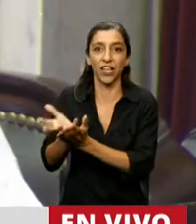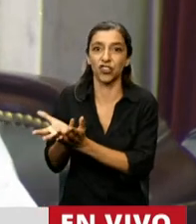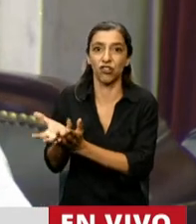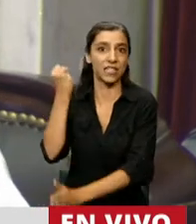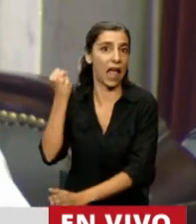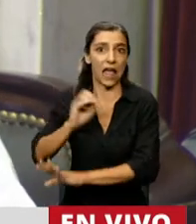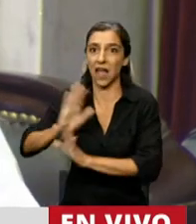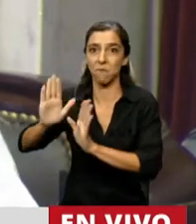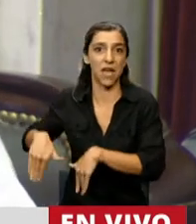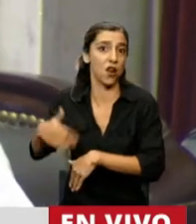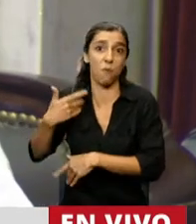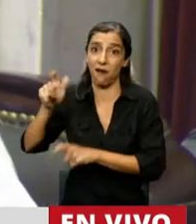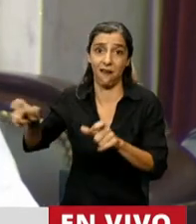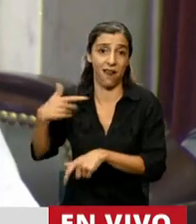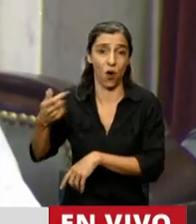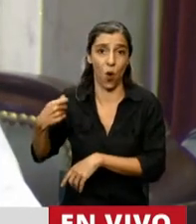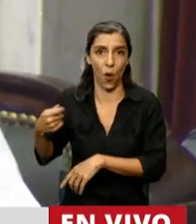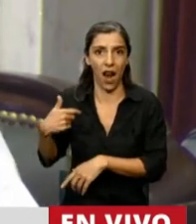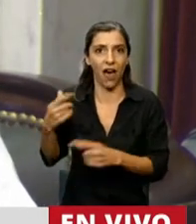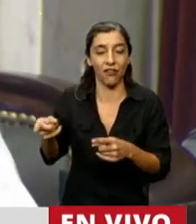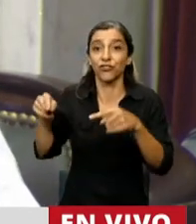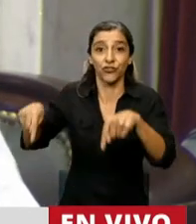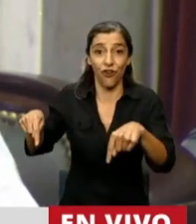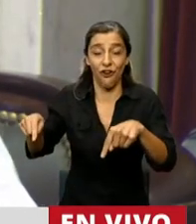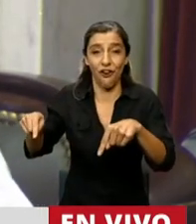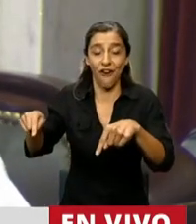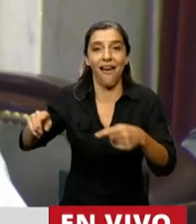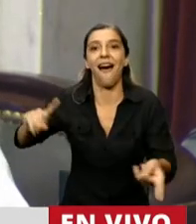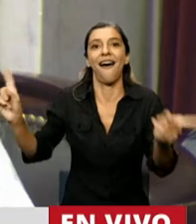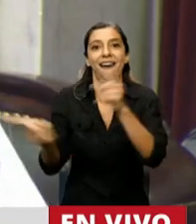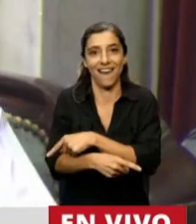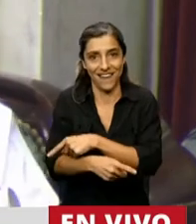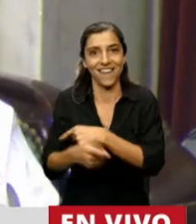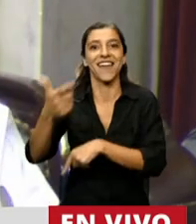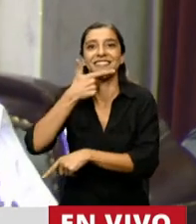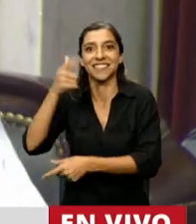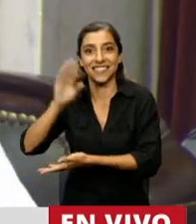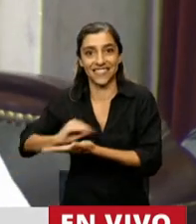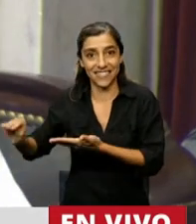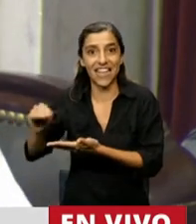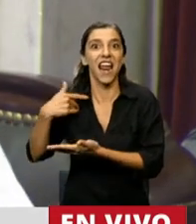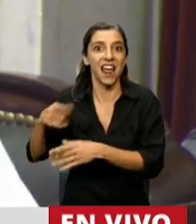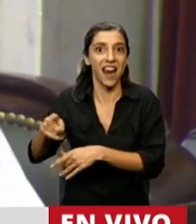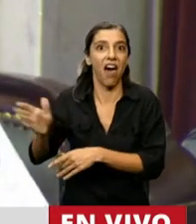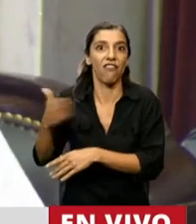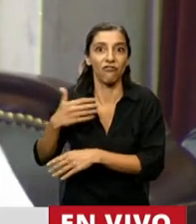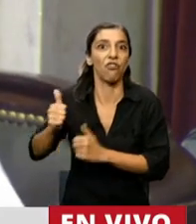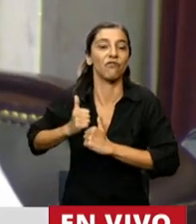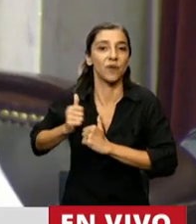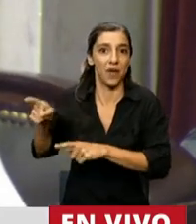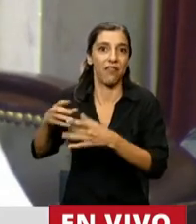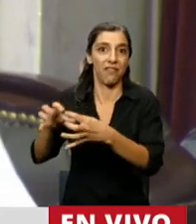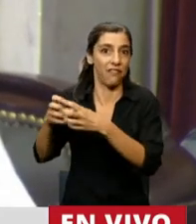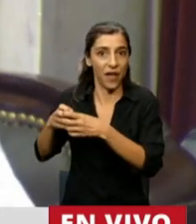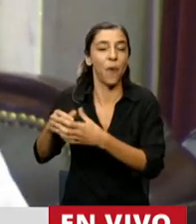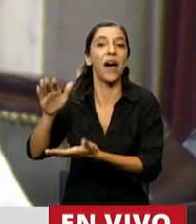jubilados. Hoy, estratégicamente, el tratamiento se invierte y mientras en el Senado se discute esa postergada y ansiada ampliación de los